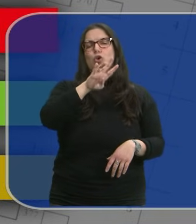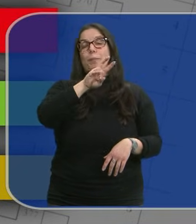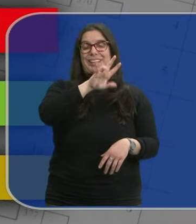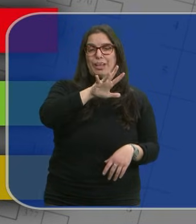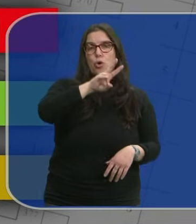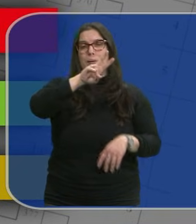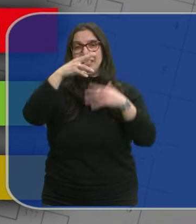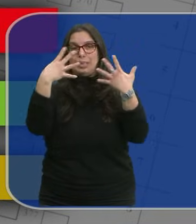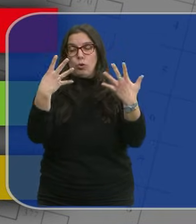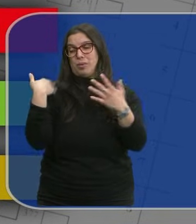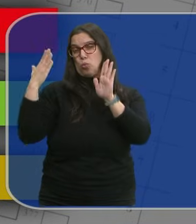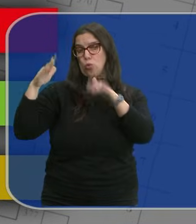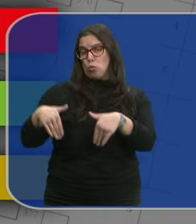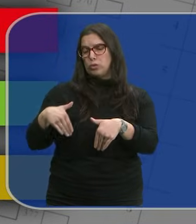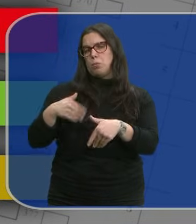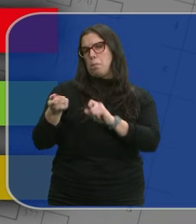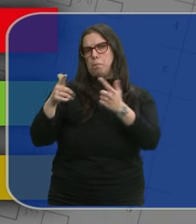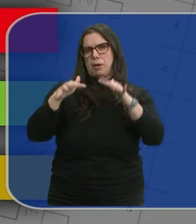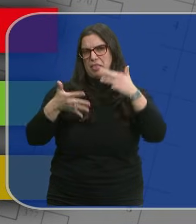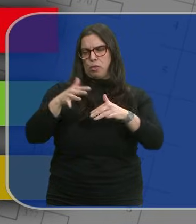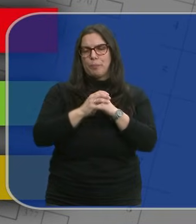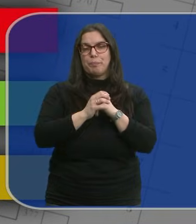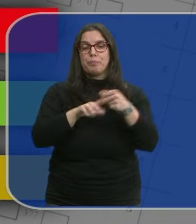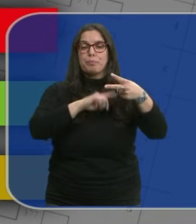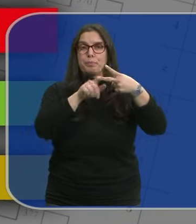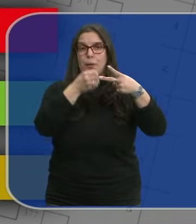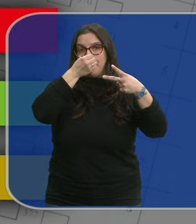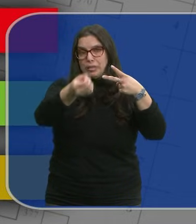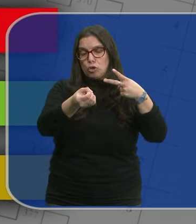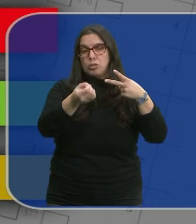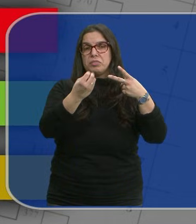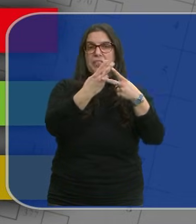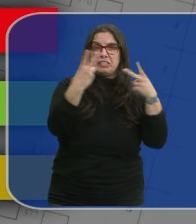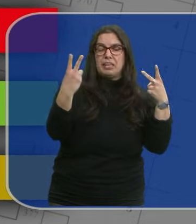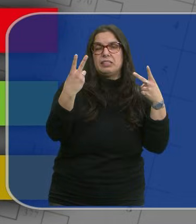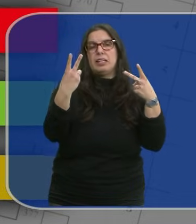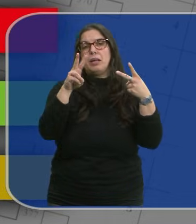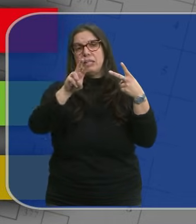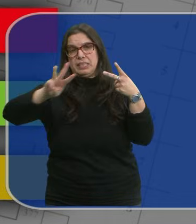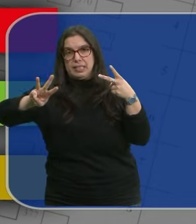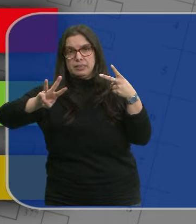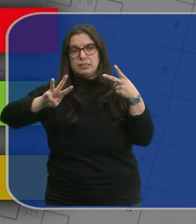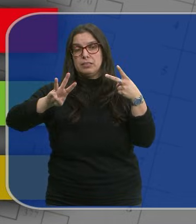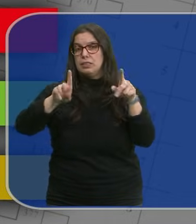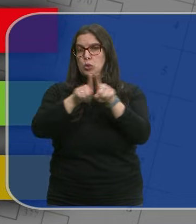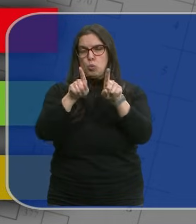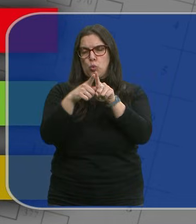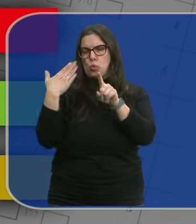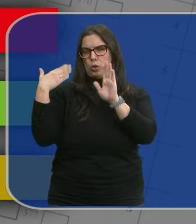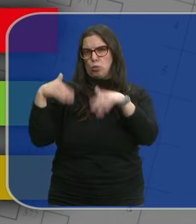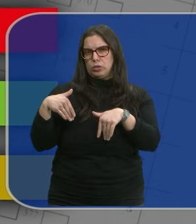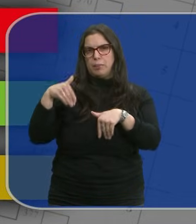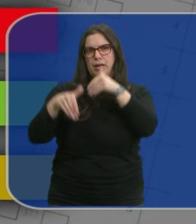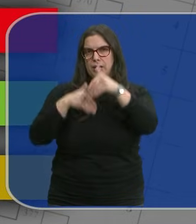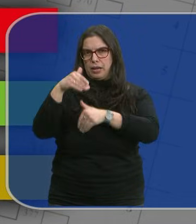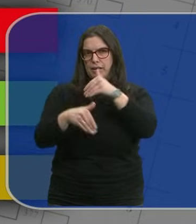similar a lo que consiguió en la última cita electoral, 28. El PSOE se movería entre los 17 y los 23, que fue los que obtuvo en